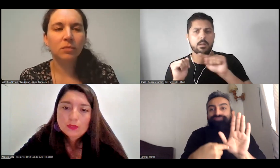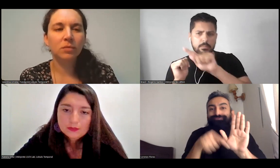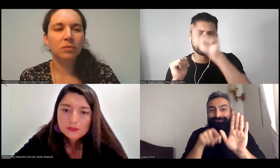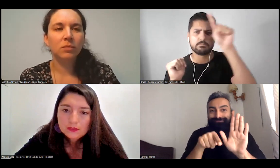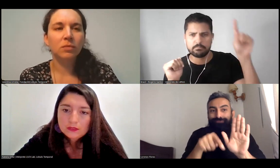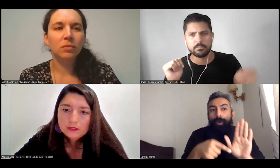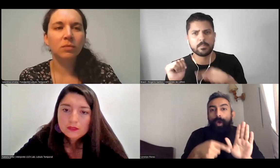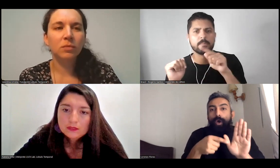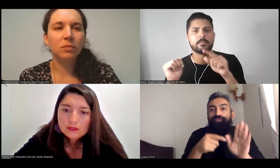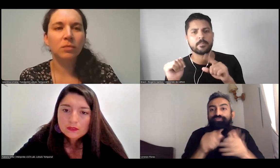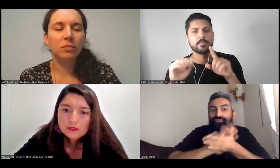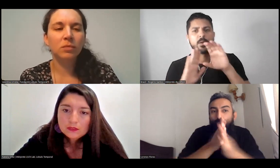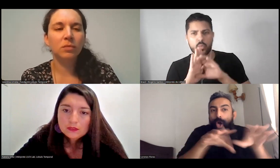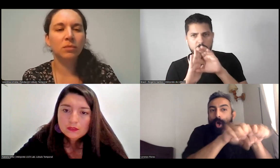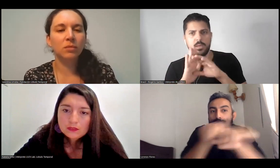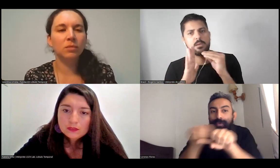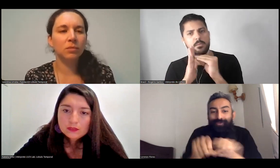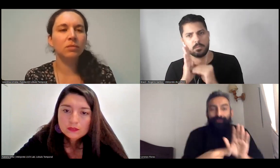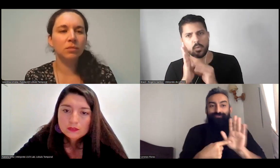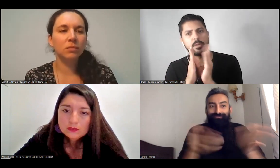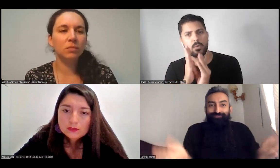aspecto curricular.